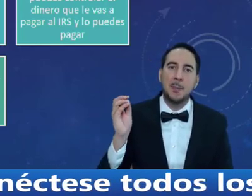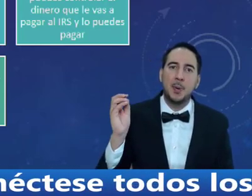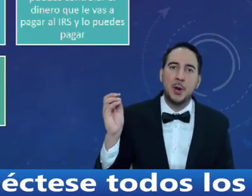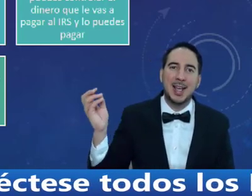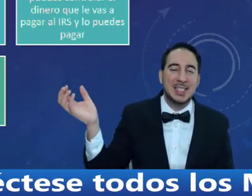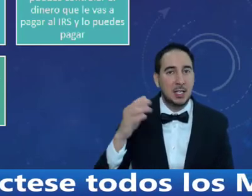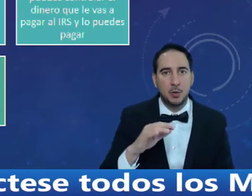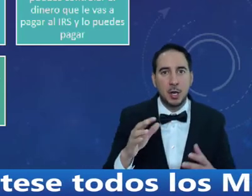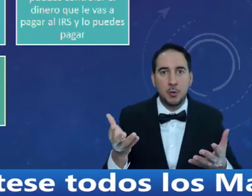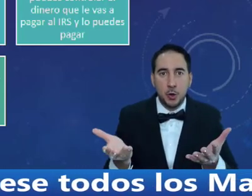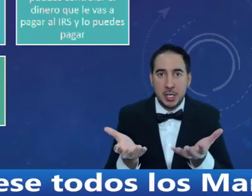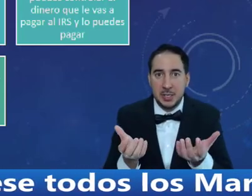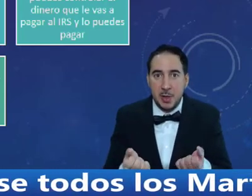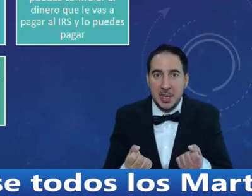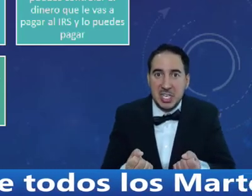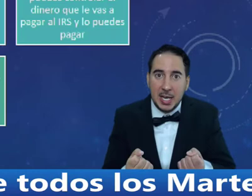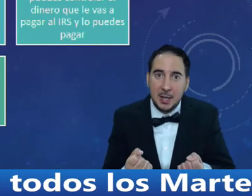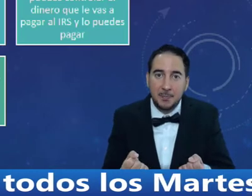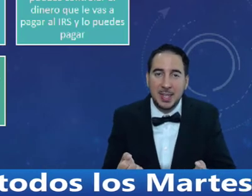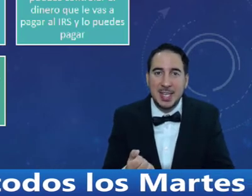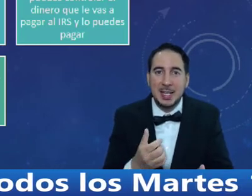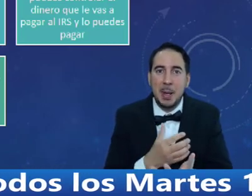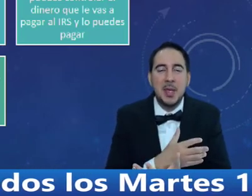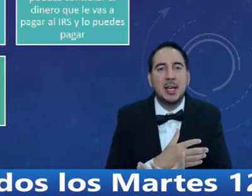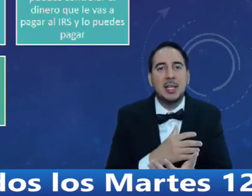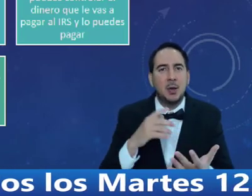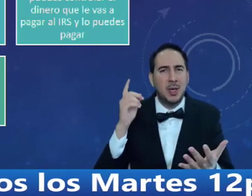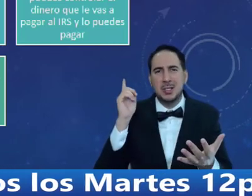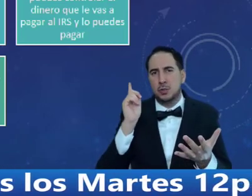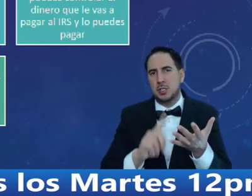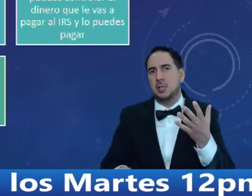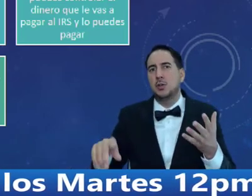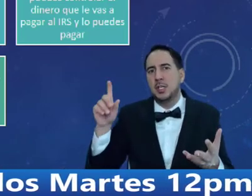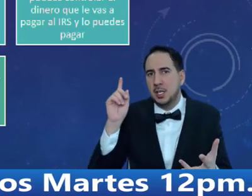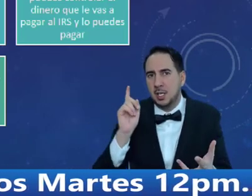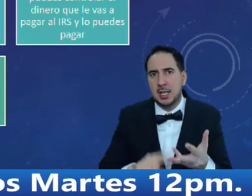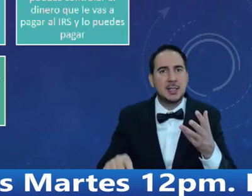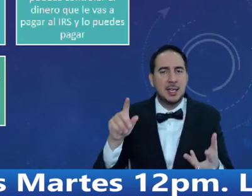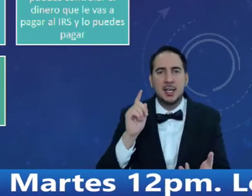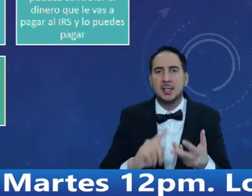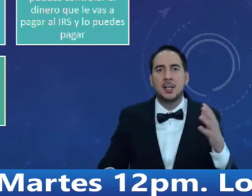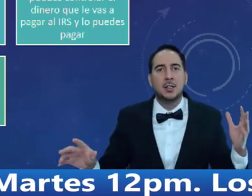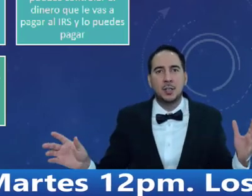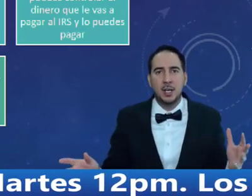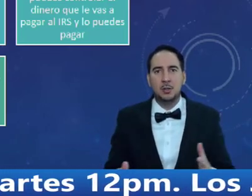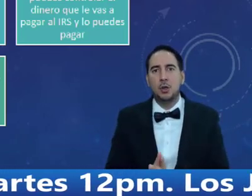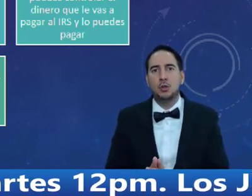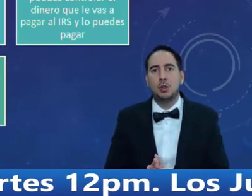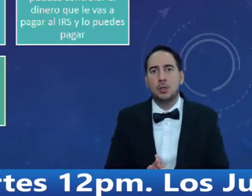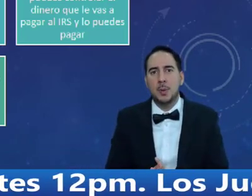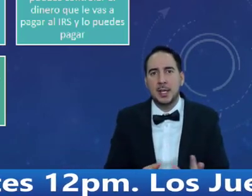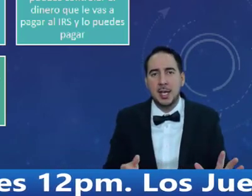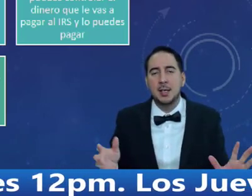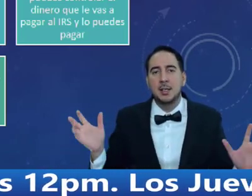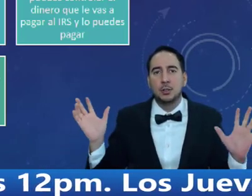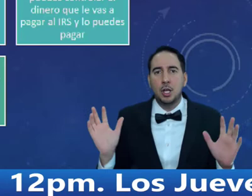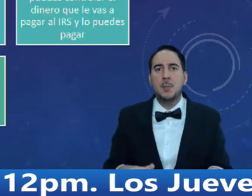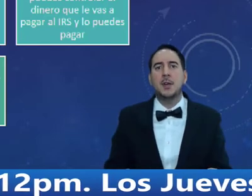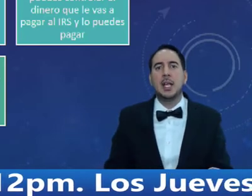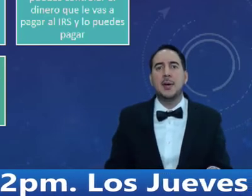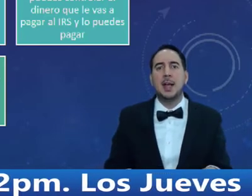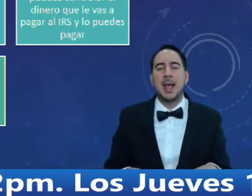Yo tenía que... Bueno, el casino. Ya cuando yo recibía mi cheque, ya me habían quitado ahí Social Security, Taxes, todo, todo, todo, Medicaid.